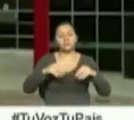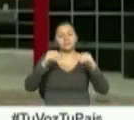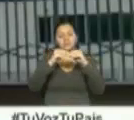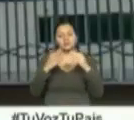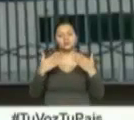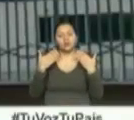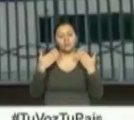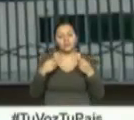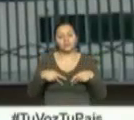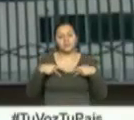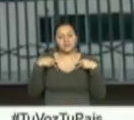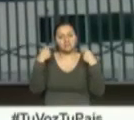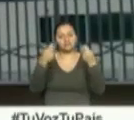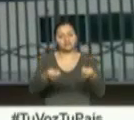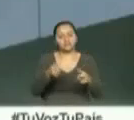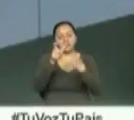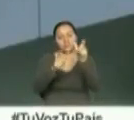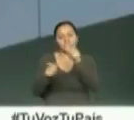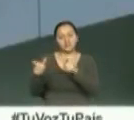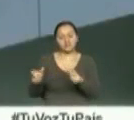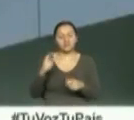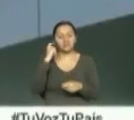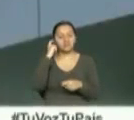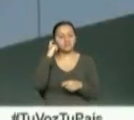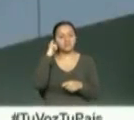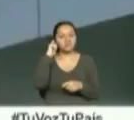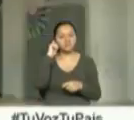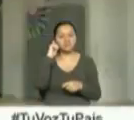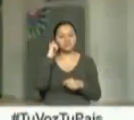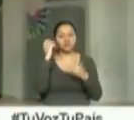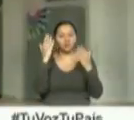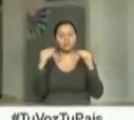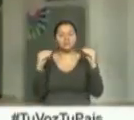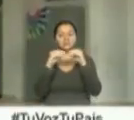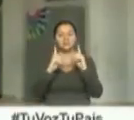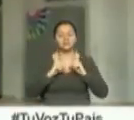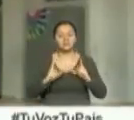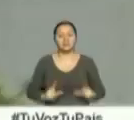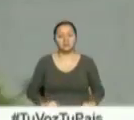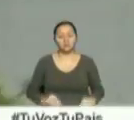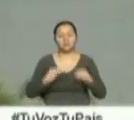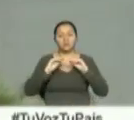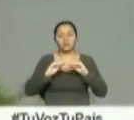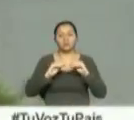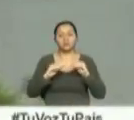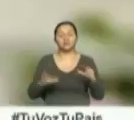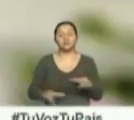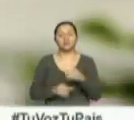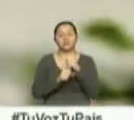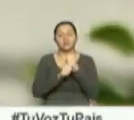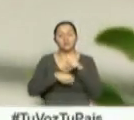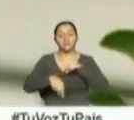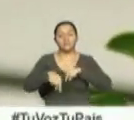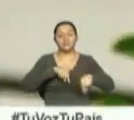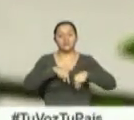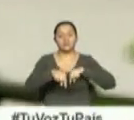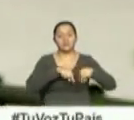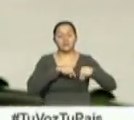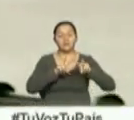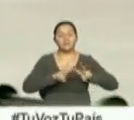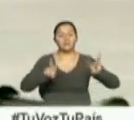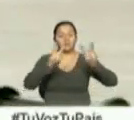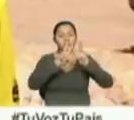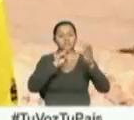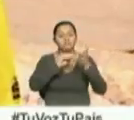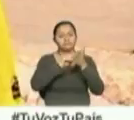que dignifican la vida de sus habitantes. Obras en salud, educación, seguridad y vialidad, valoradas